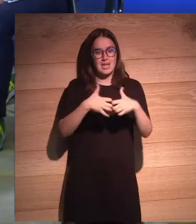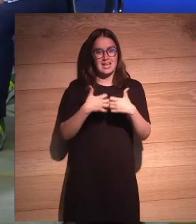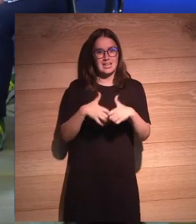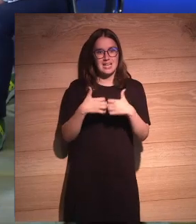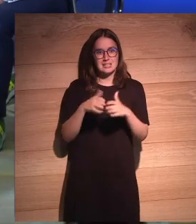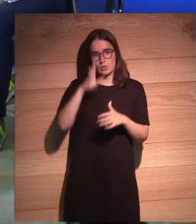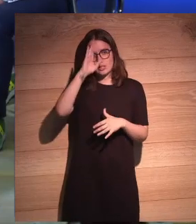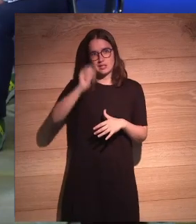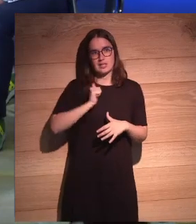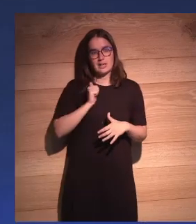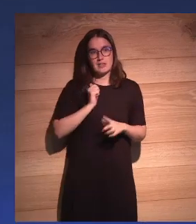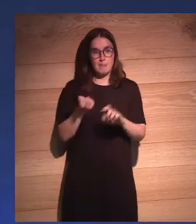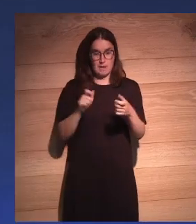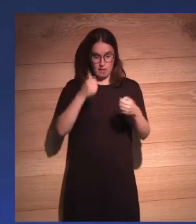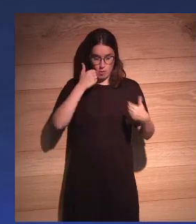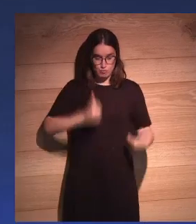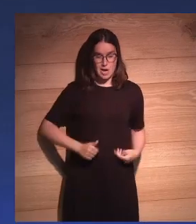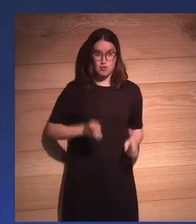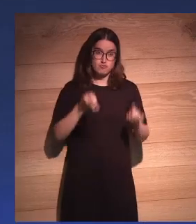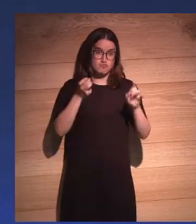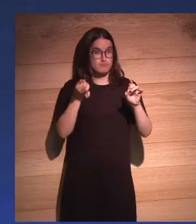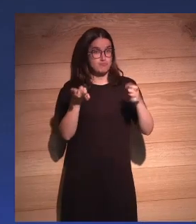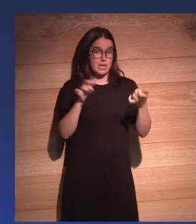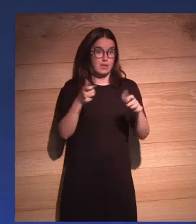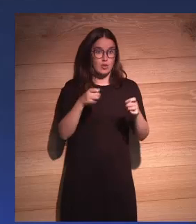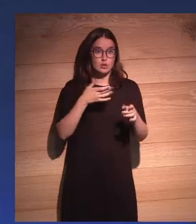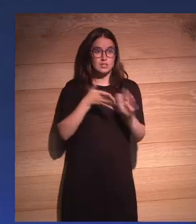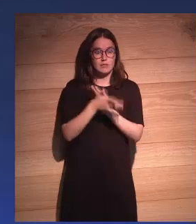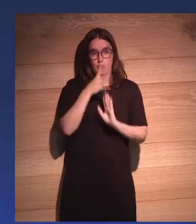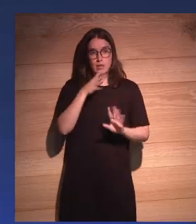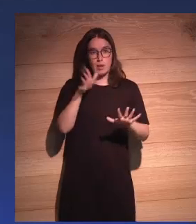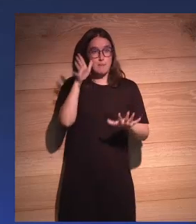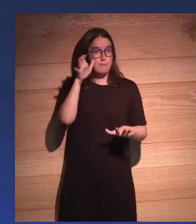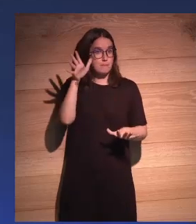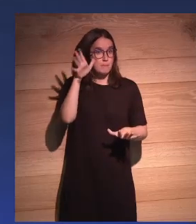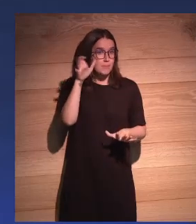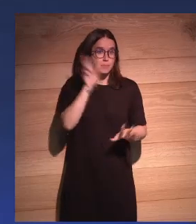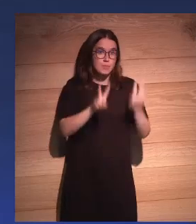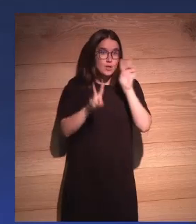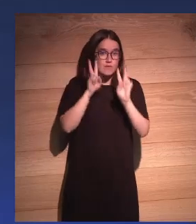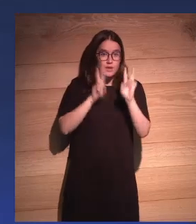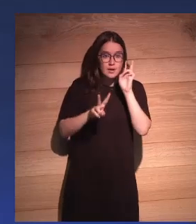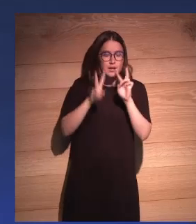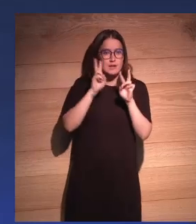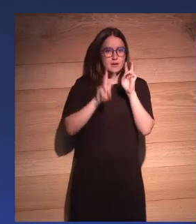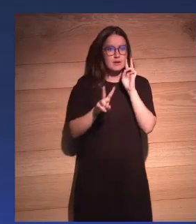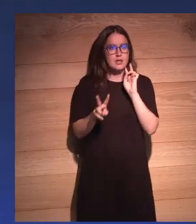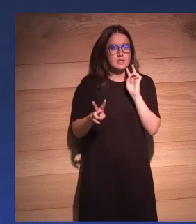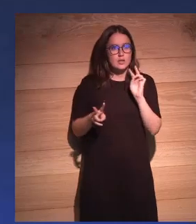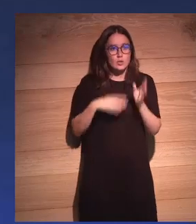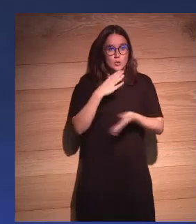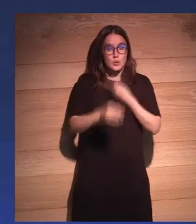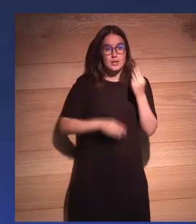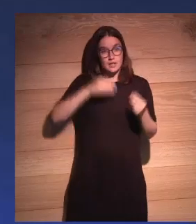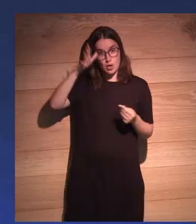máquinas de una inteligencia similar a la humana, en el sentido primero de poder percibir, de poder ver, de poder